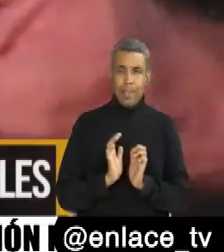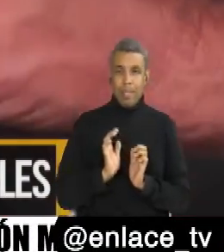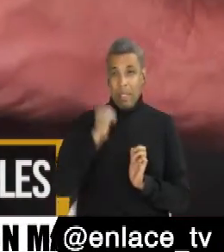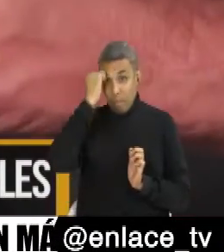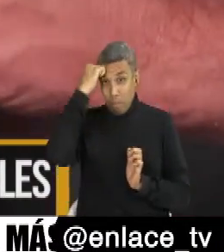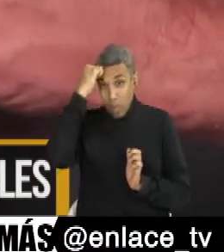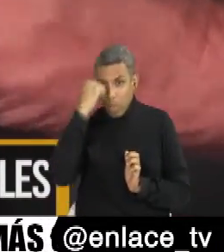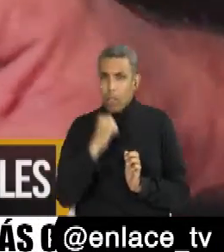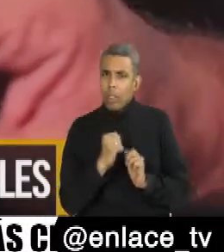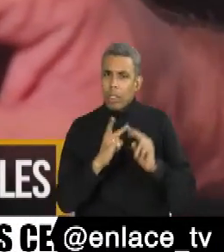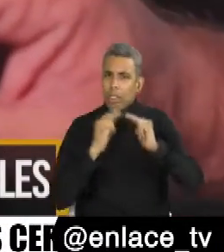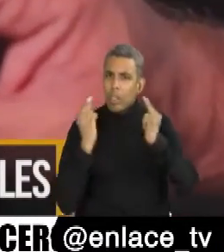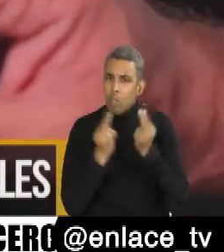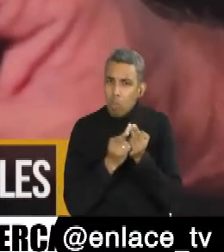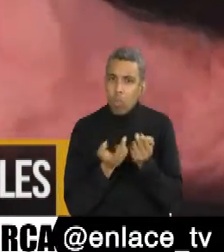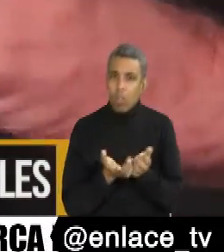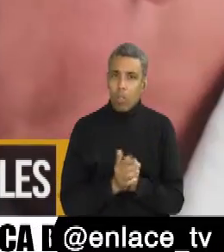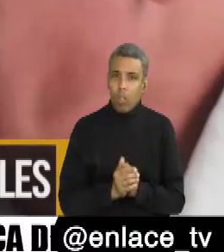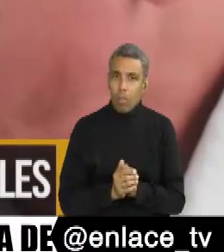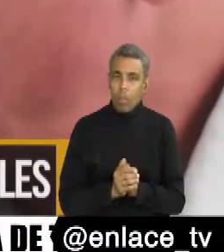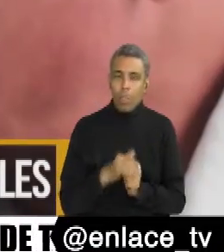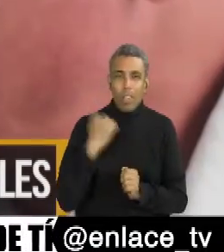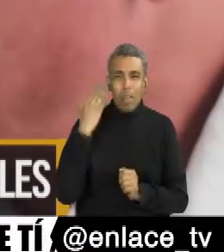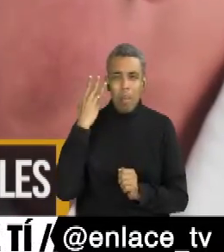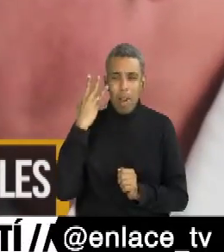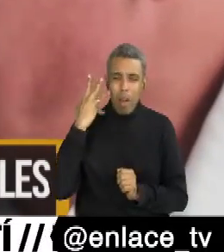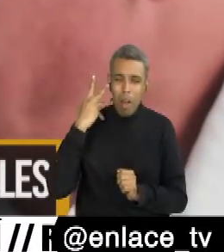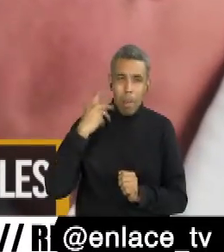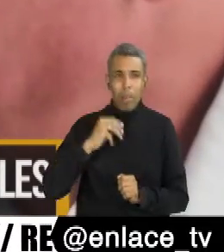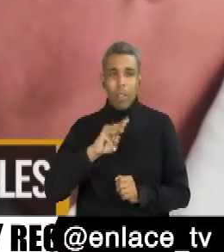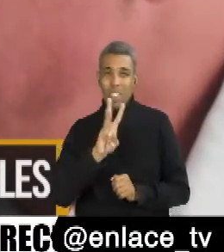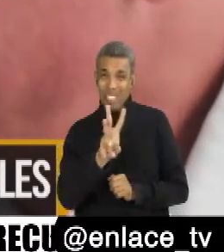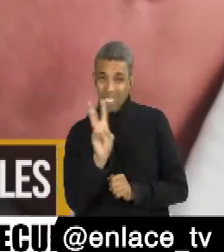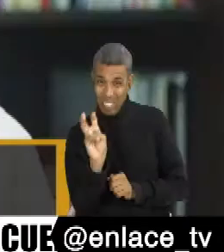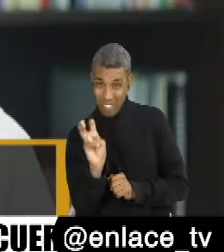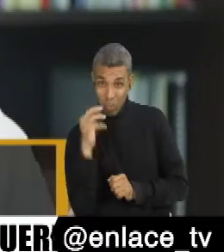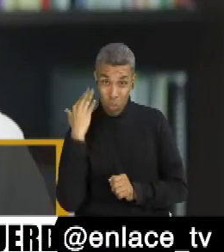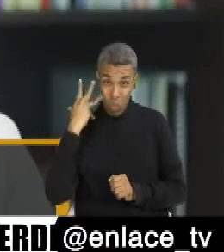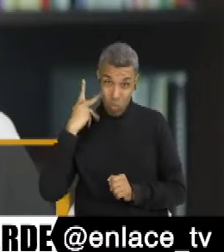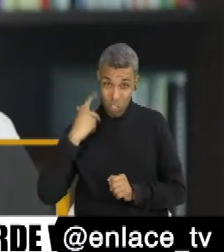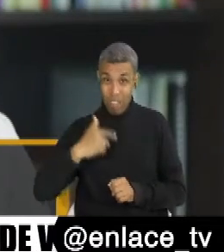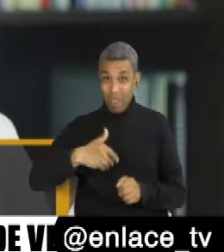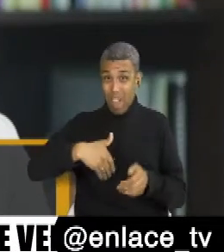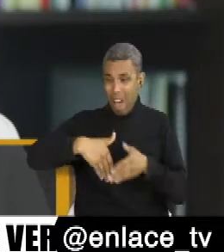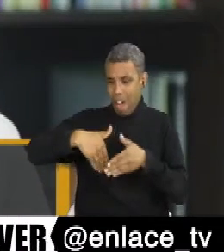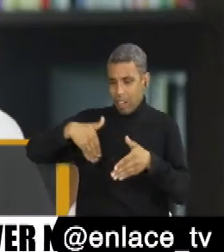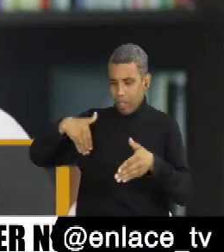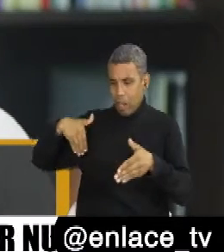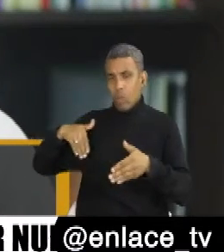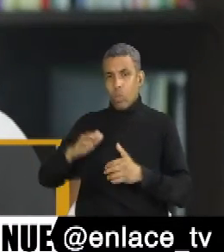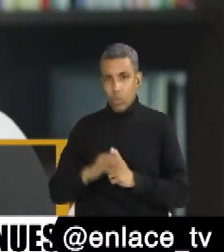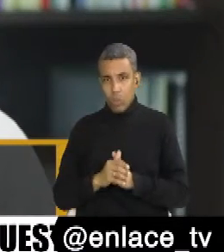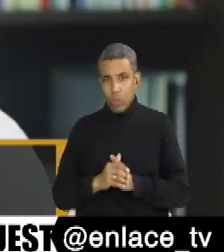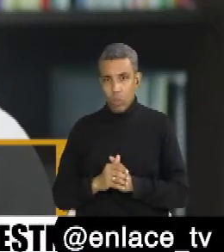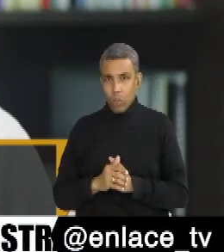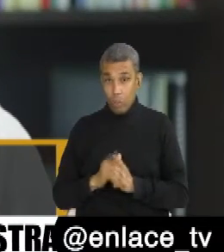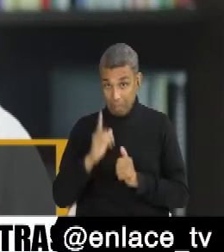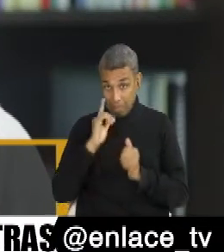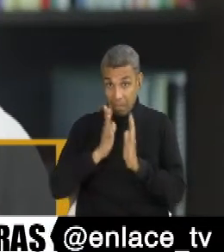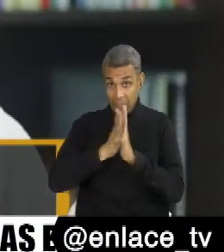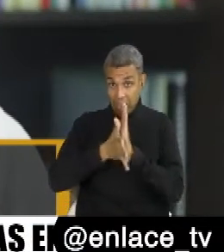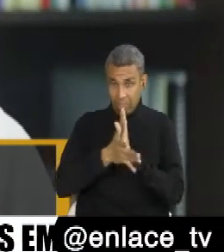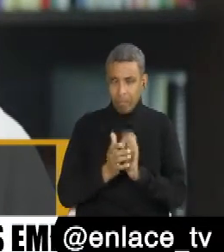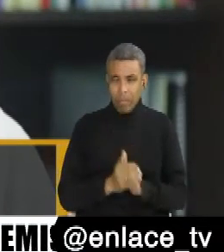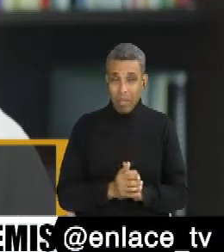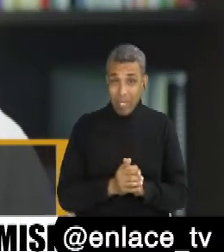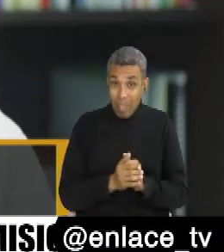la reivindicación de los 38 días de clases perdidos por cese de actividades. Que trabajemos todos los días festivos